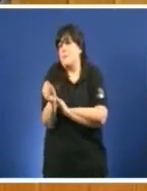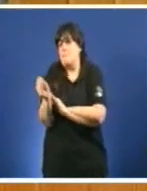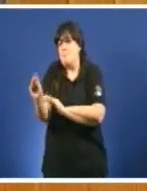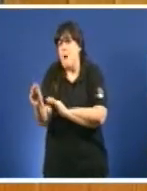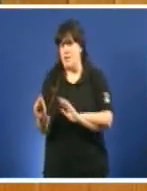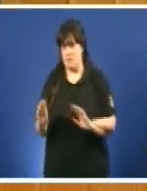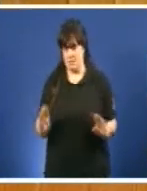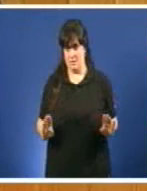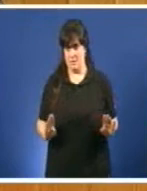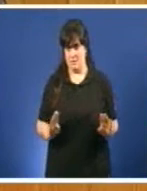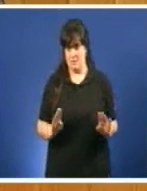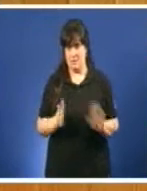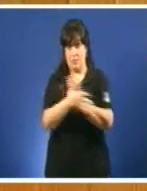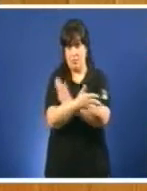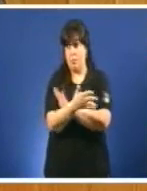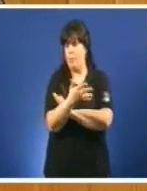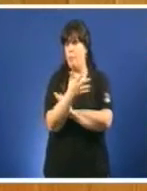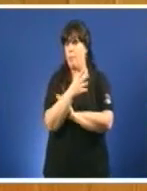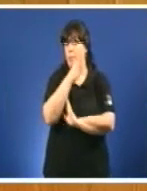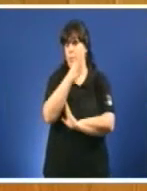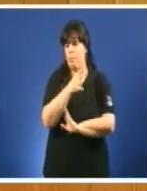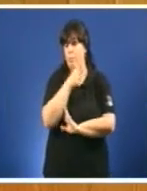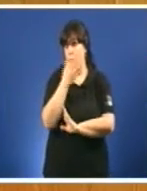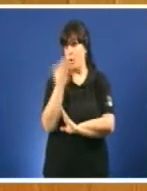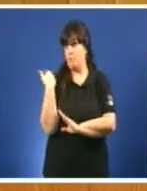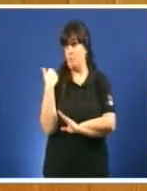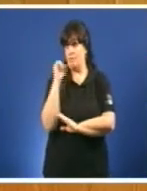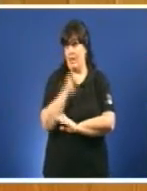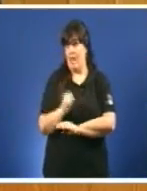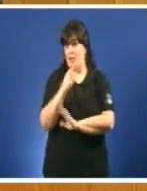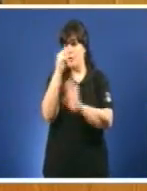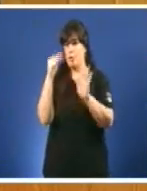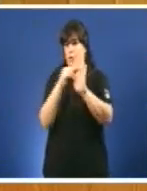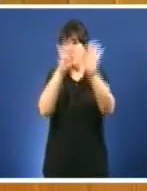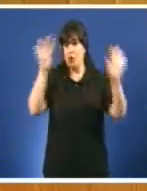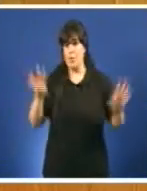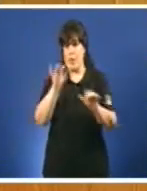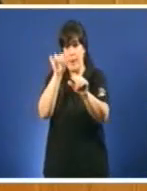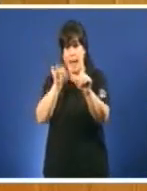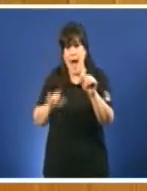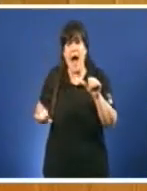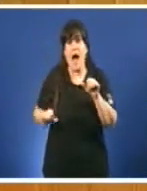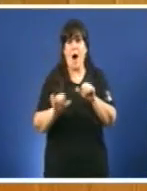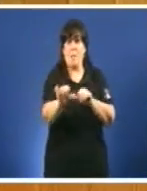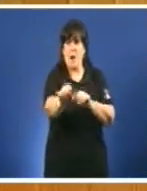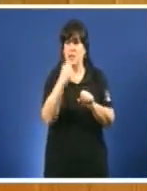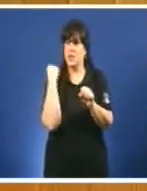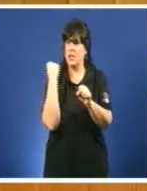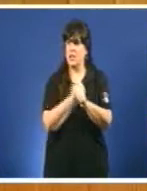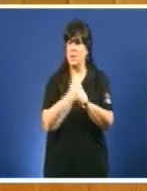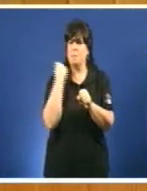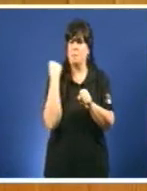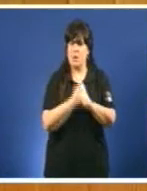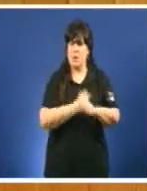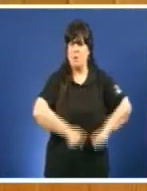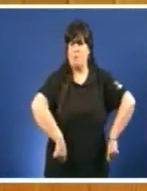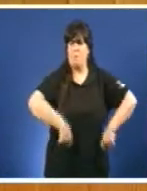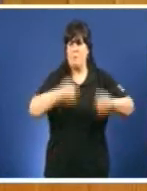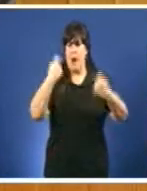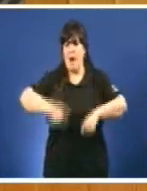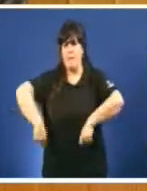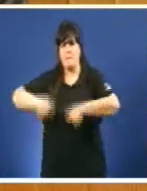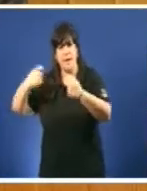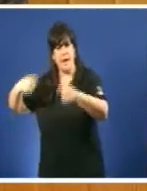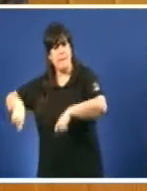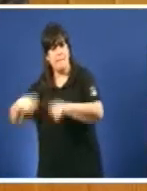dende 2009 a destrución de emprego acadou cifras históricas e pese a que neste período moita